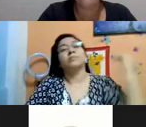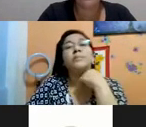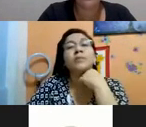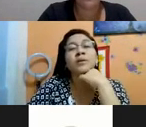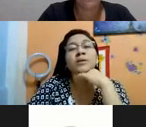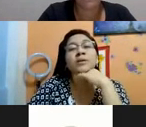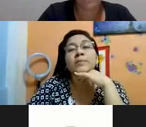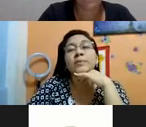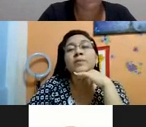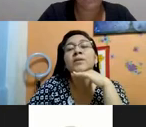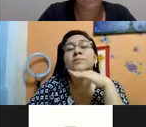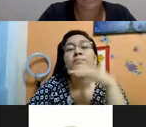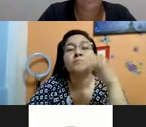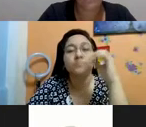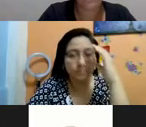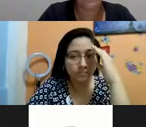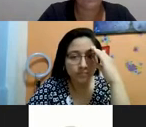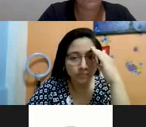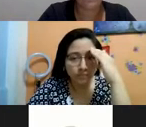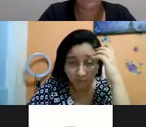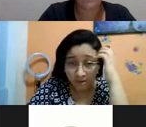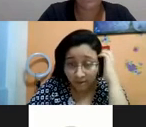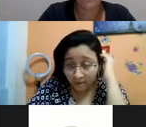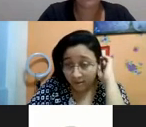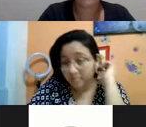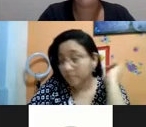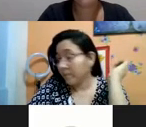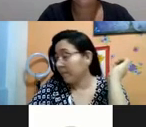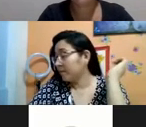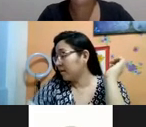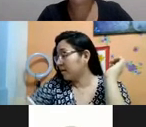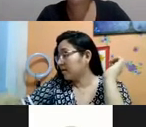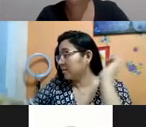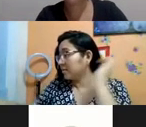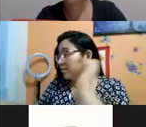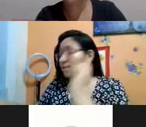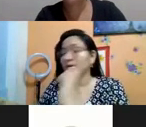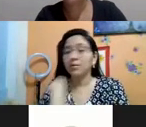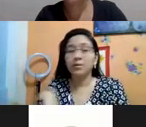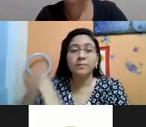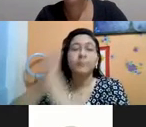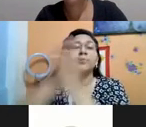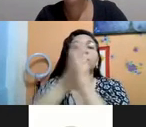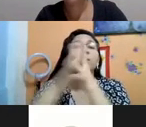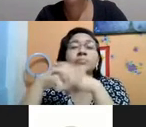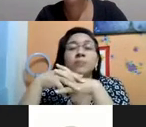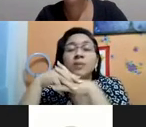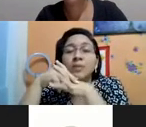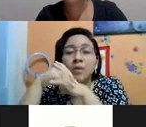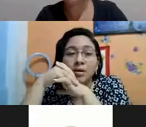Por ejemplo, aquí les proyecté. Igual lo voy a pedir a Angie que luego les envíe por